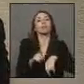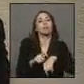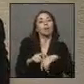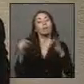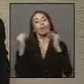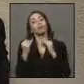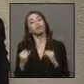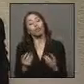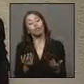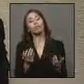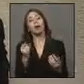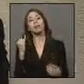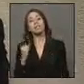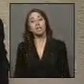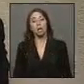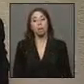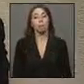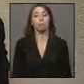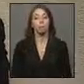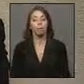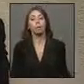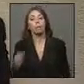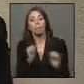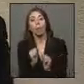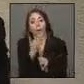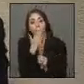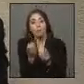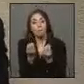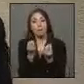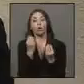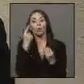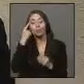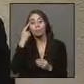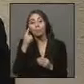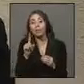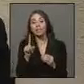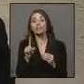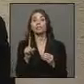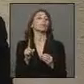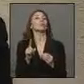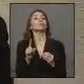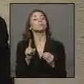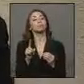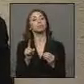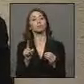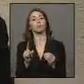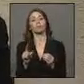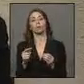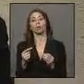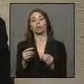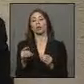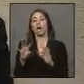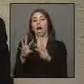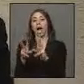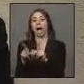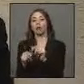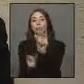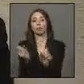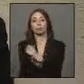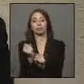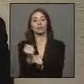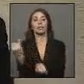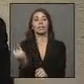formas, siempre hay posibilidades de perfeccionar. Pero particularmente se ha juntado conmigo la agrupación de